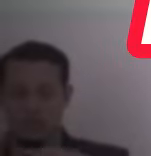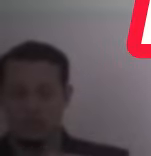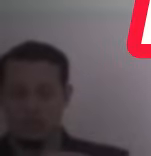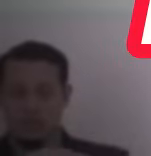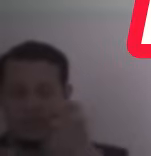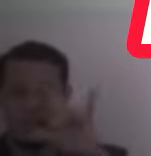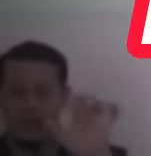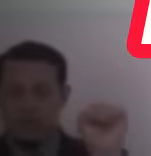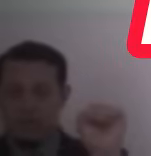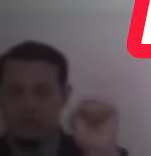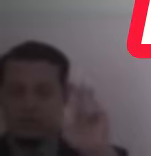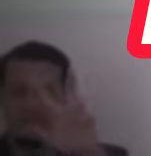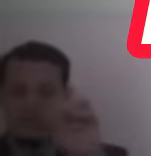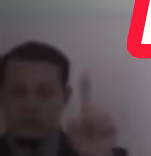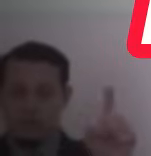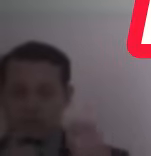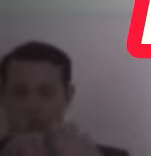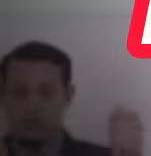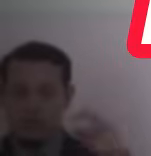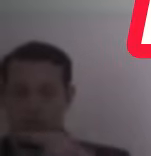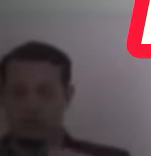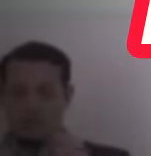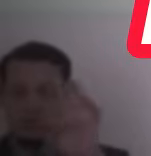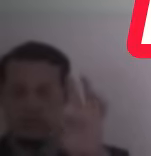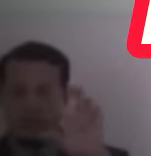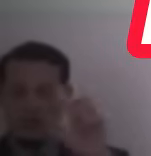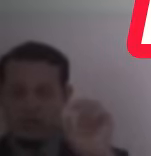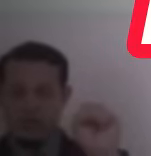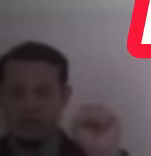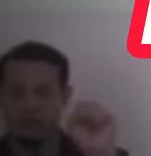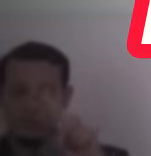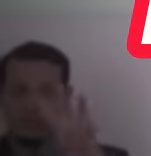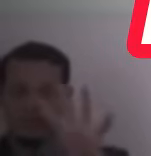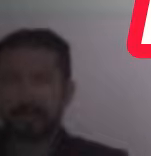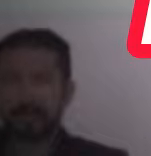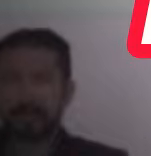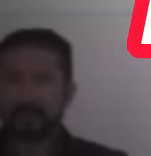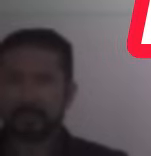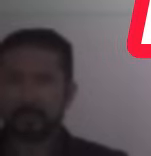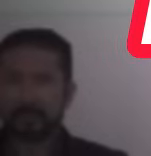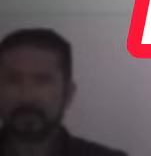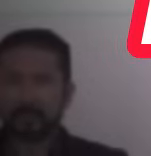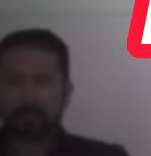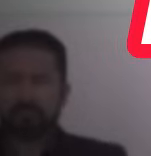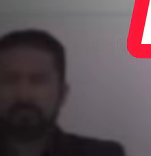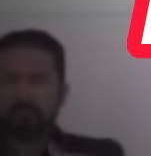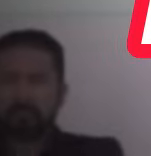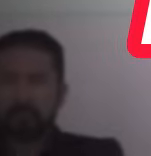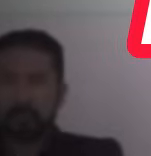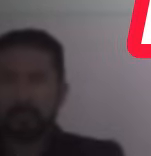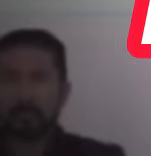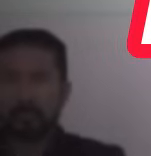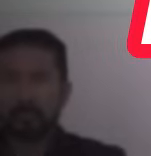Elías Antonio saca 30 millones dólares Francisco Flores 145 millones en inversión pública van más